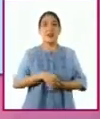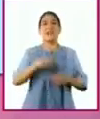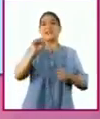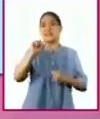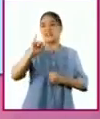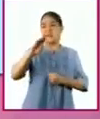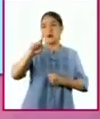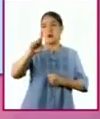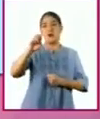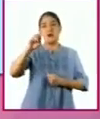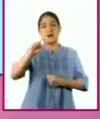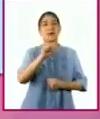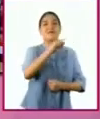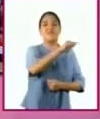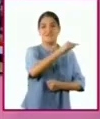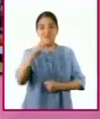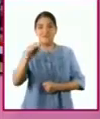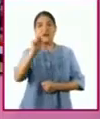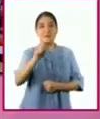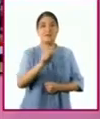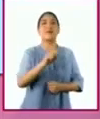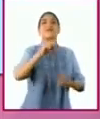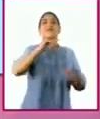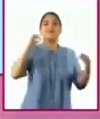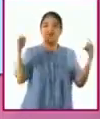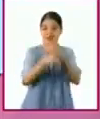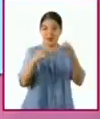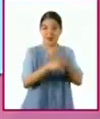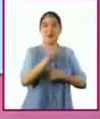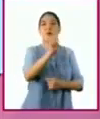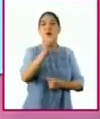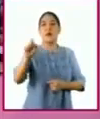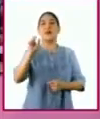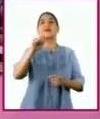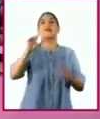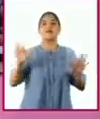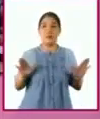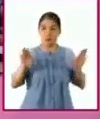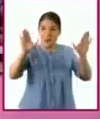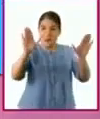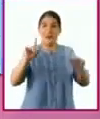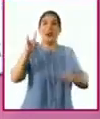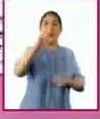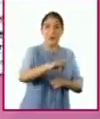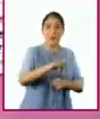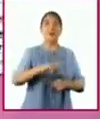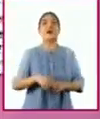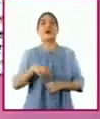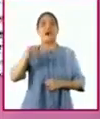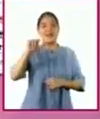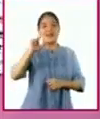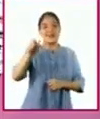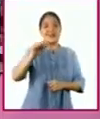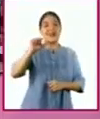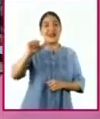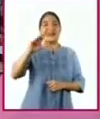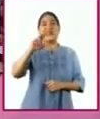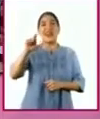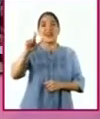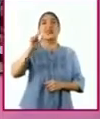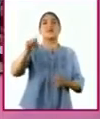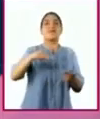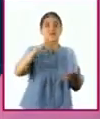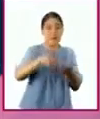lineales como las carreteras, puntuales como aeropuertos y areales como lagos y lagunas. ¿Qué te